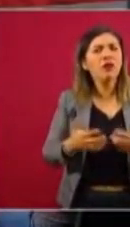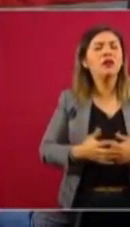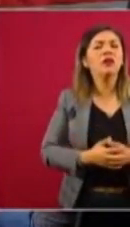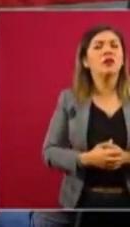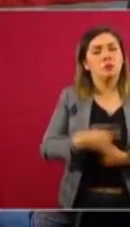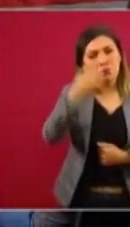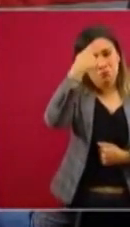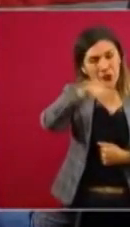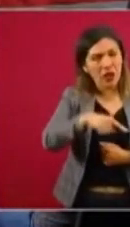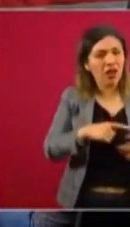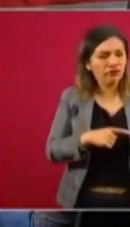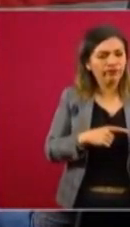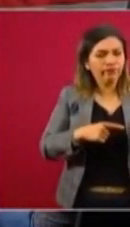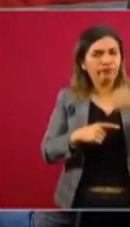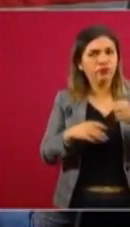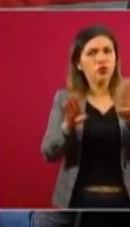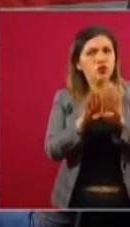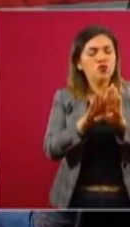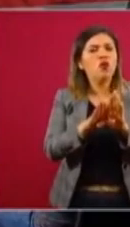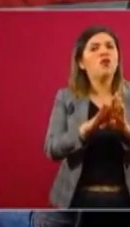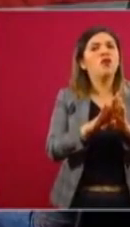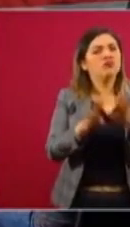fuese nuestro vocero,